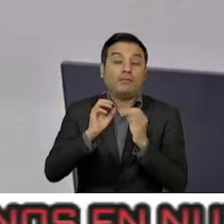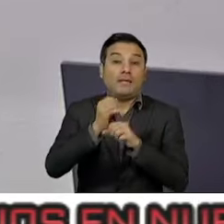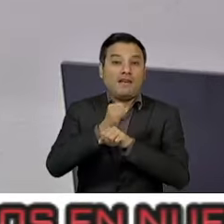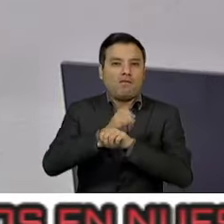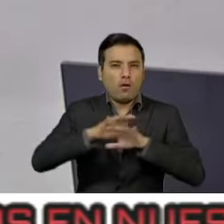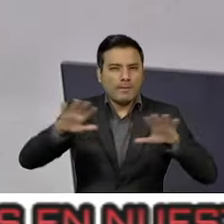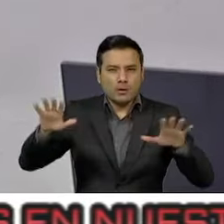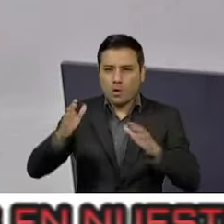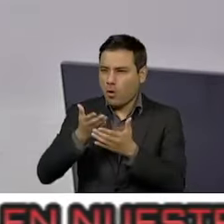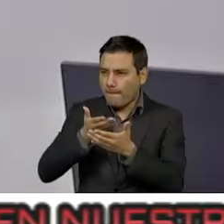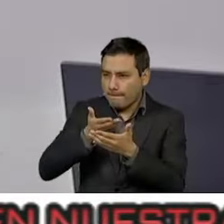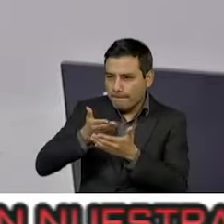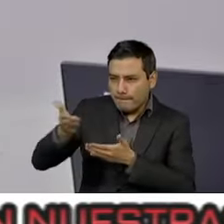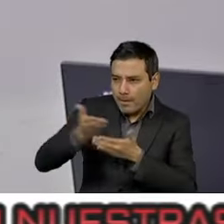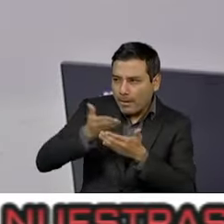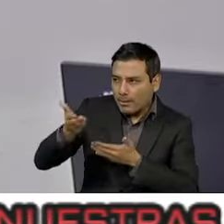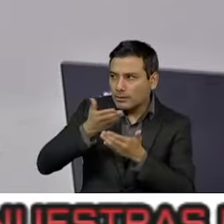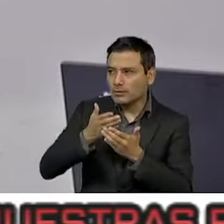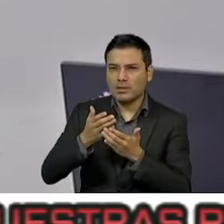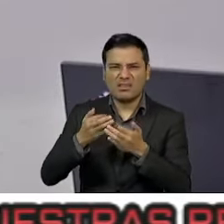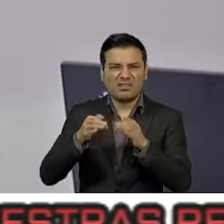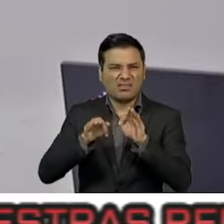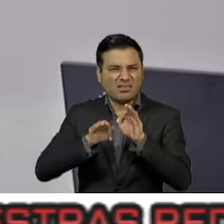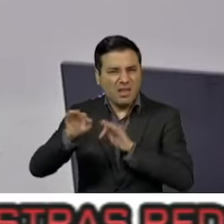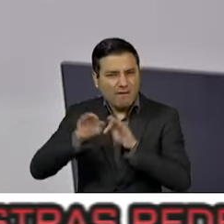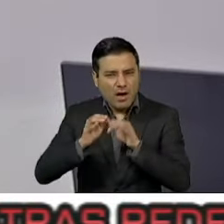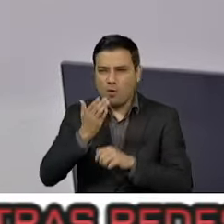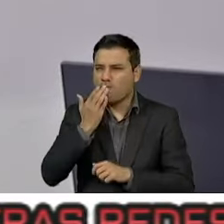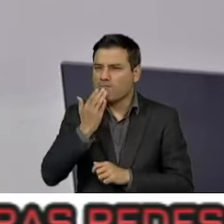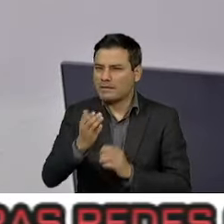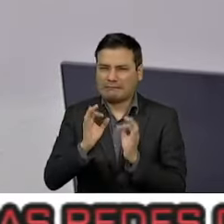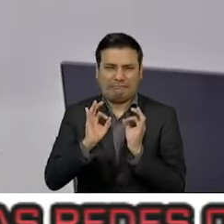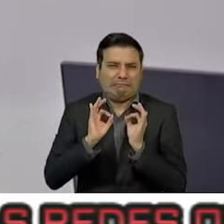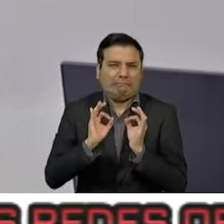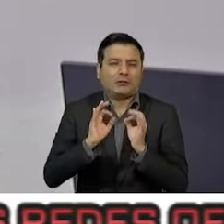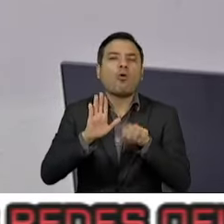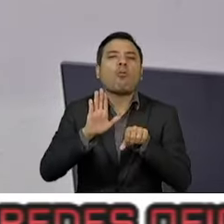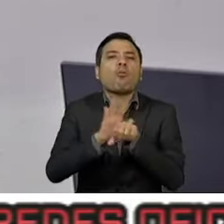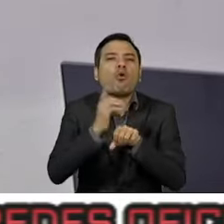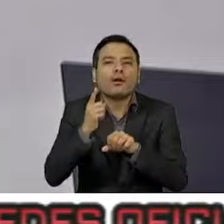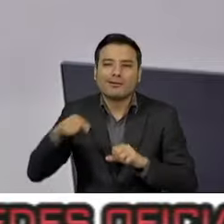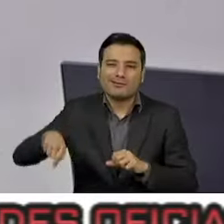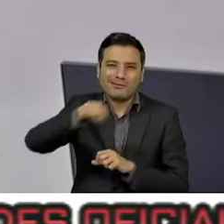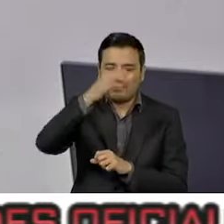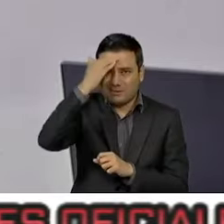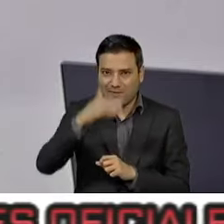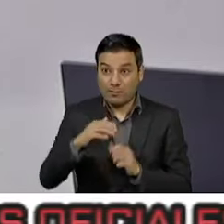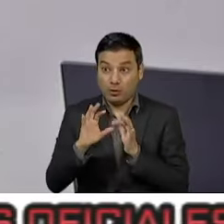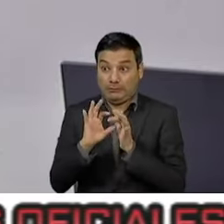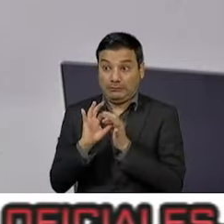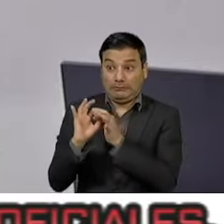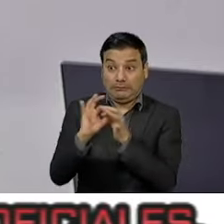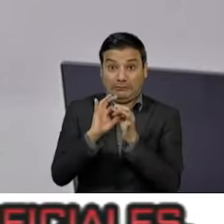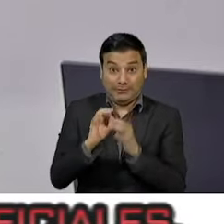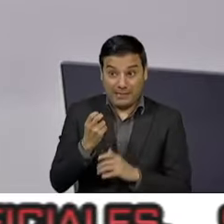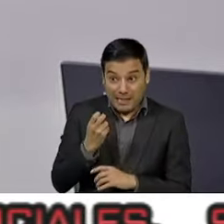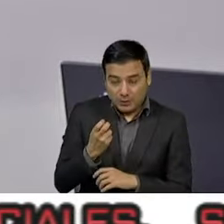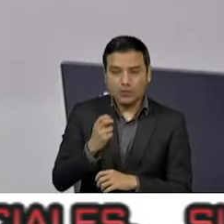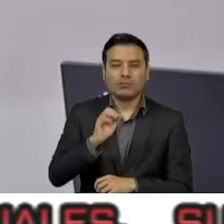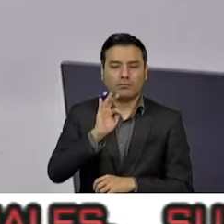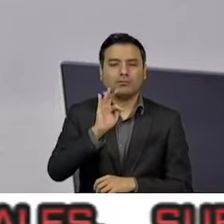compromiso fluyeron francos y abiertos, sabedores todos de que la unión y la colaboración mutua nos